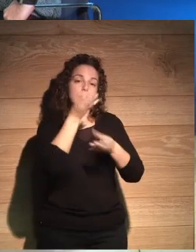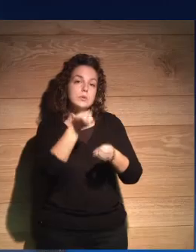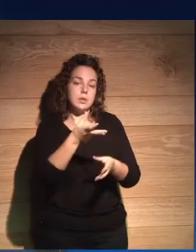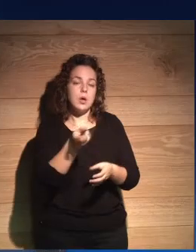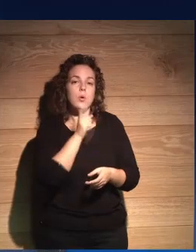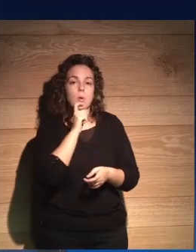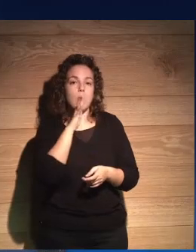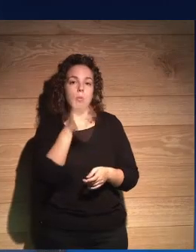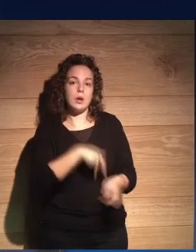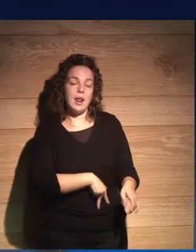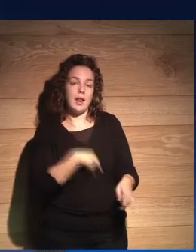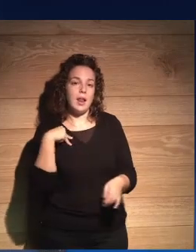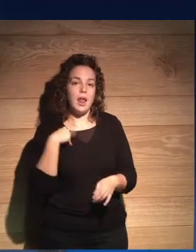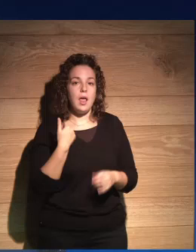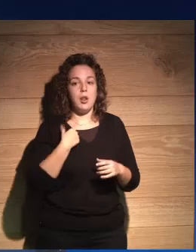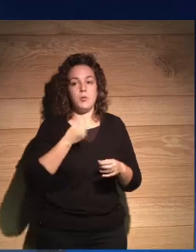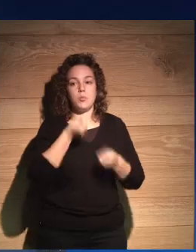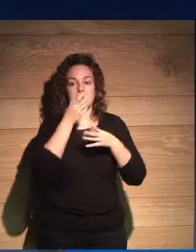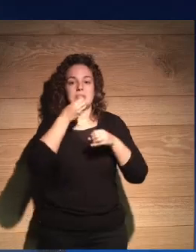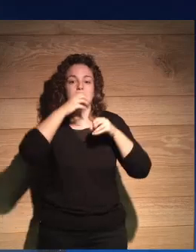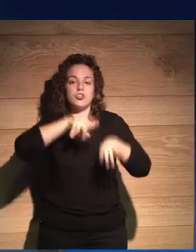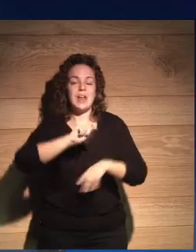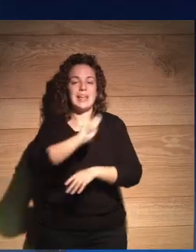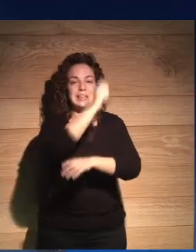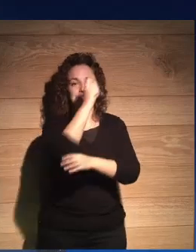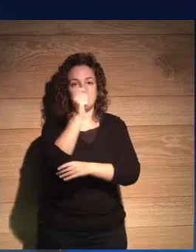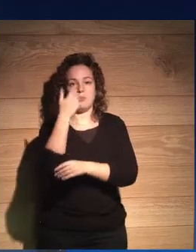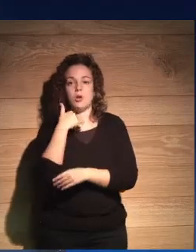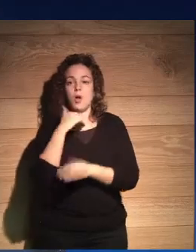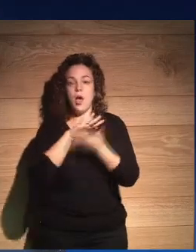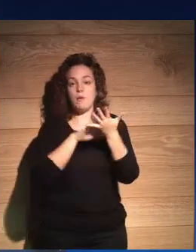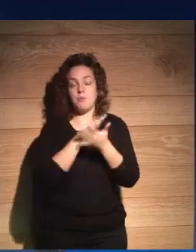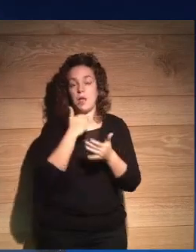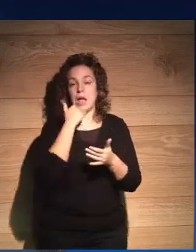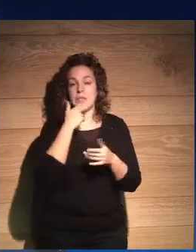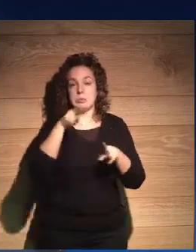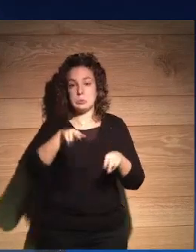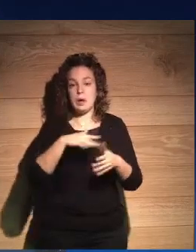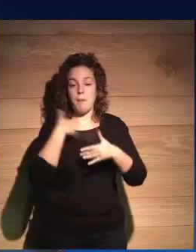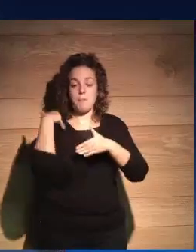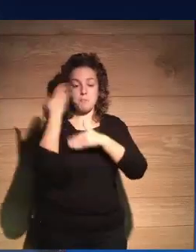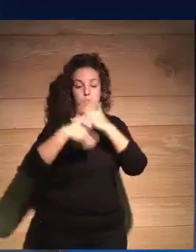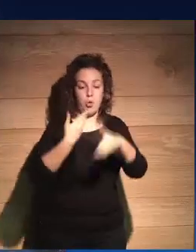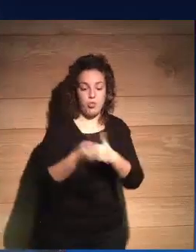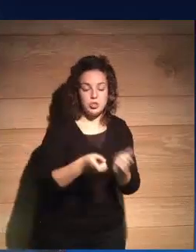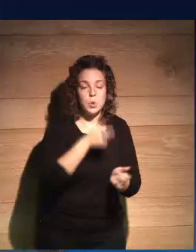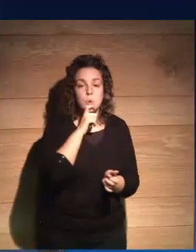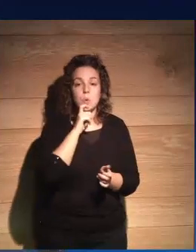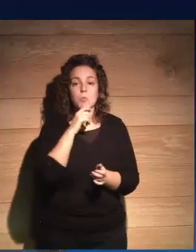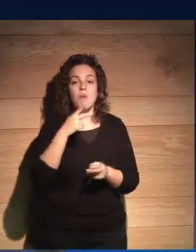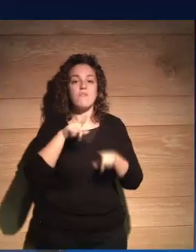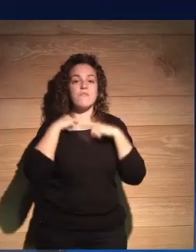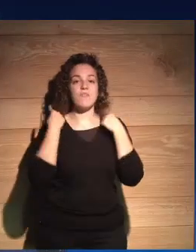general, se suele contar la historia de los éxitos, pero casi nunca se habla ni siquiera de los procesos y ni mucho menos